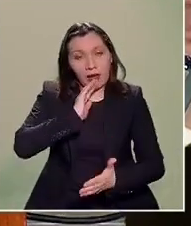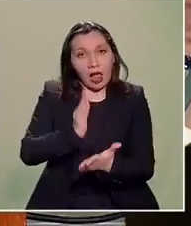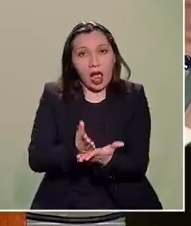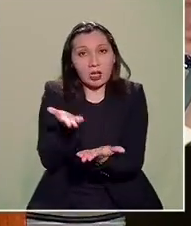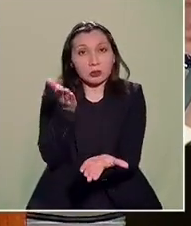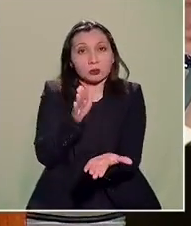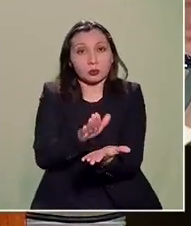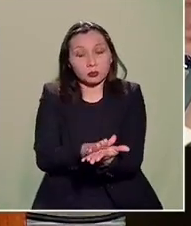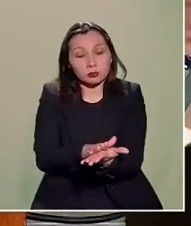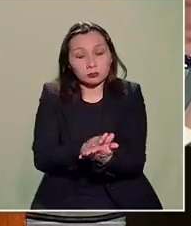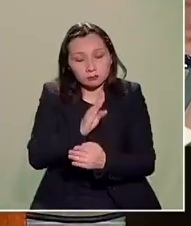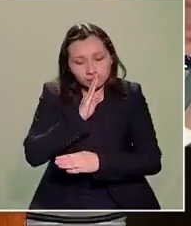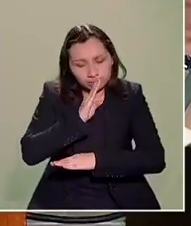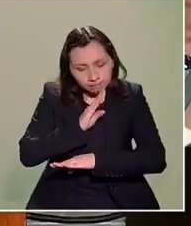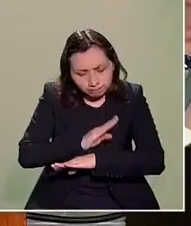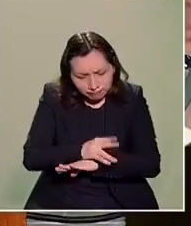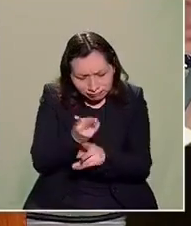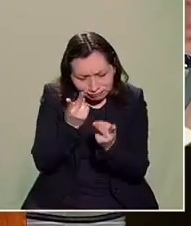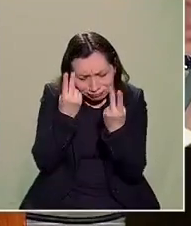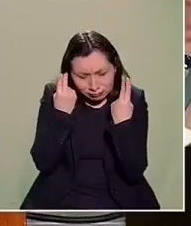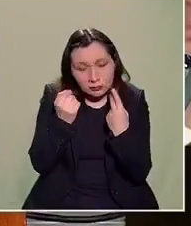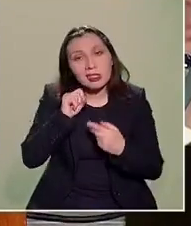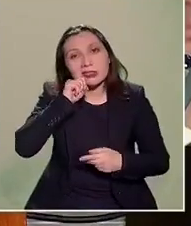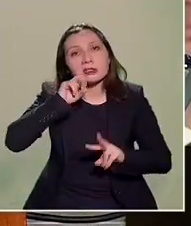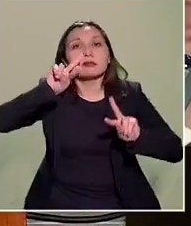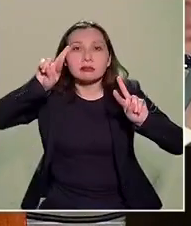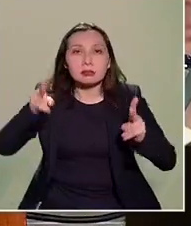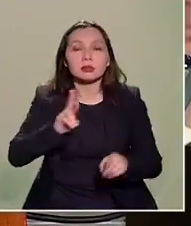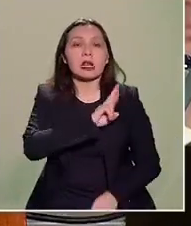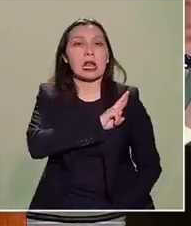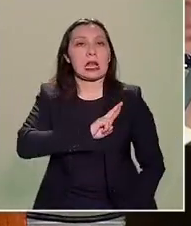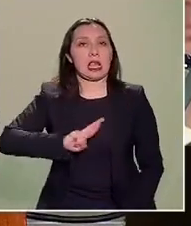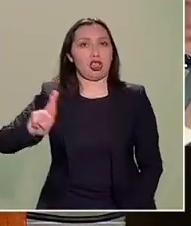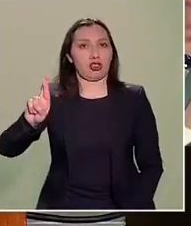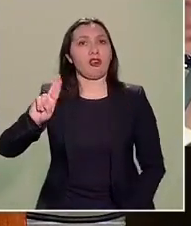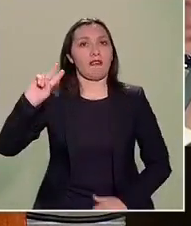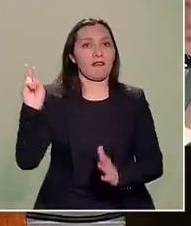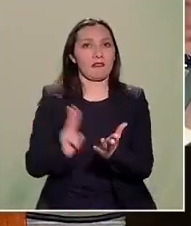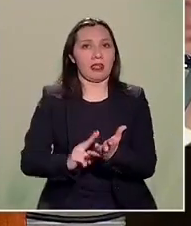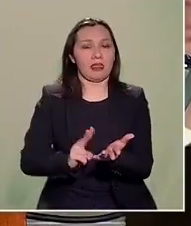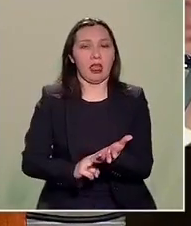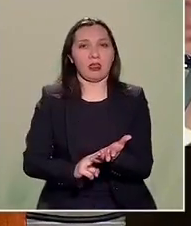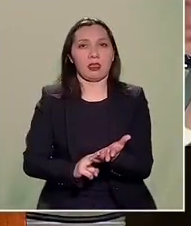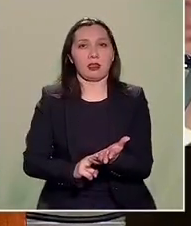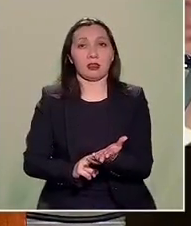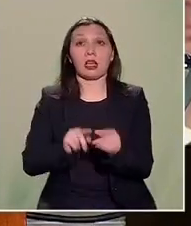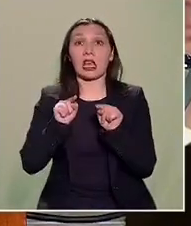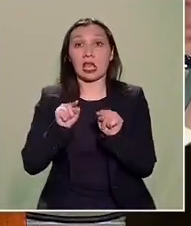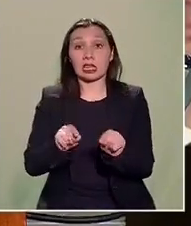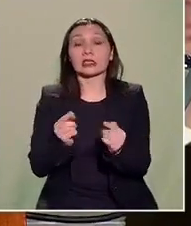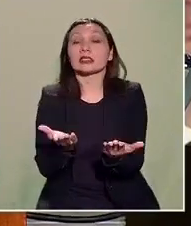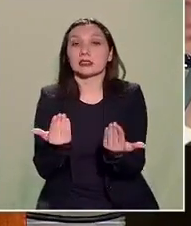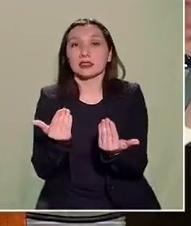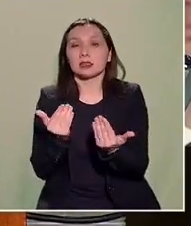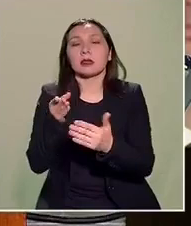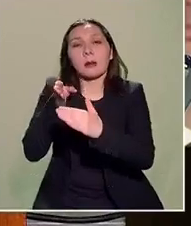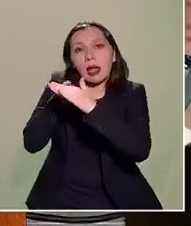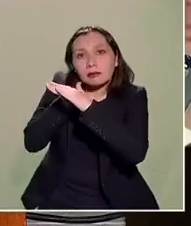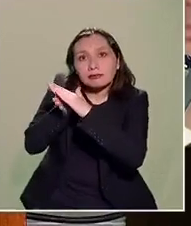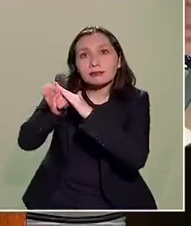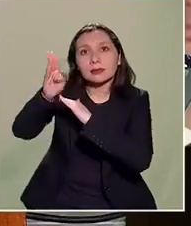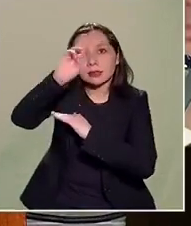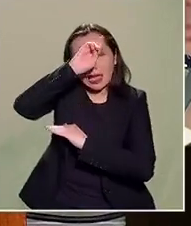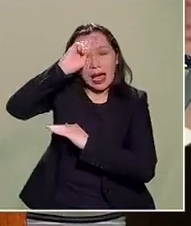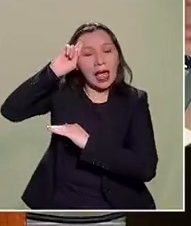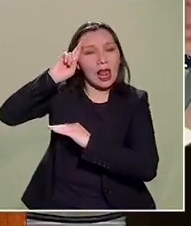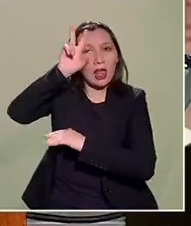por tanto la humildad es una señal de la religión verdadera y es necesaria para entrar al reino